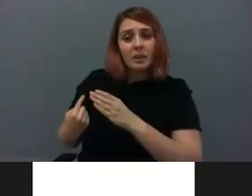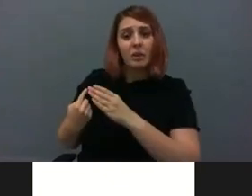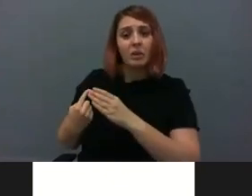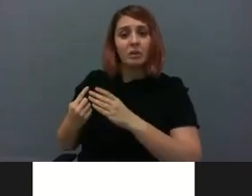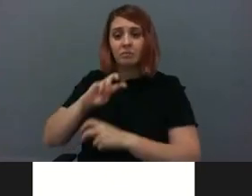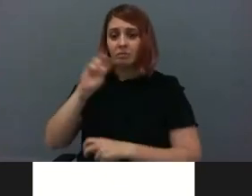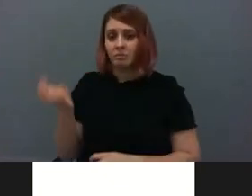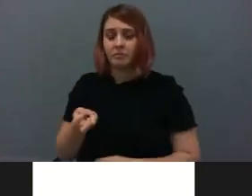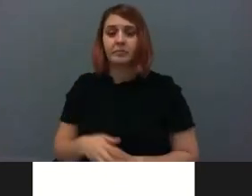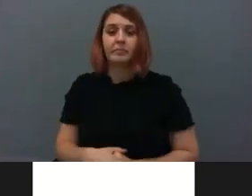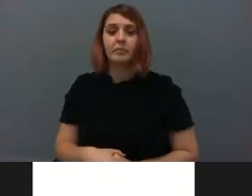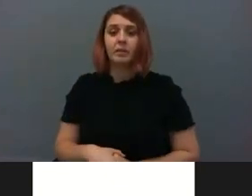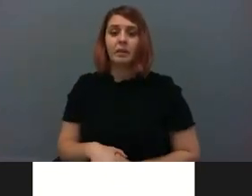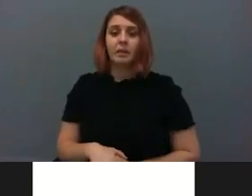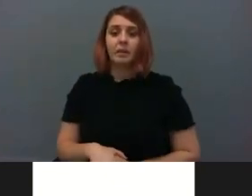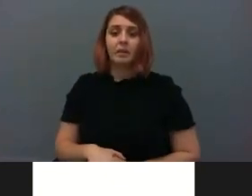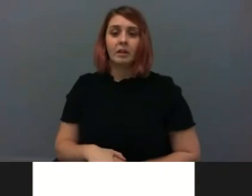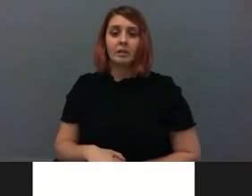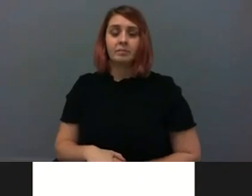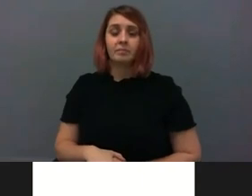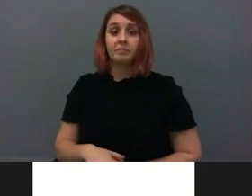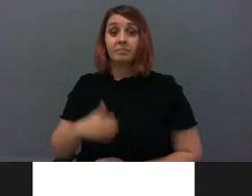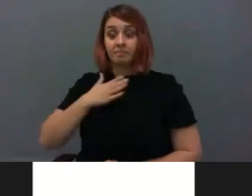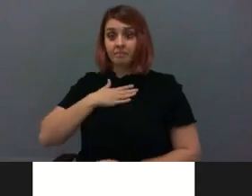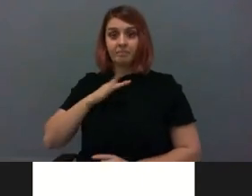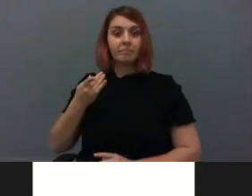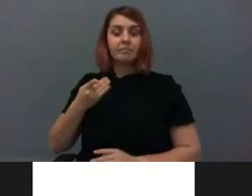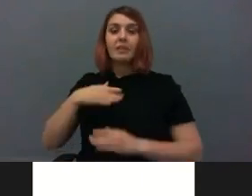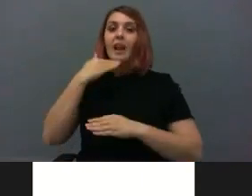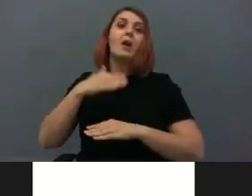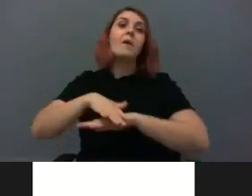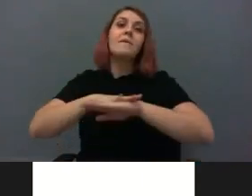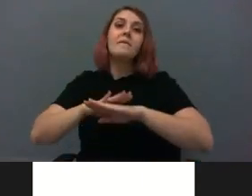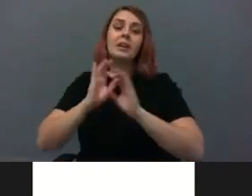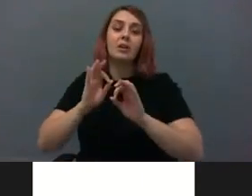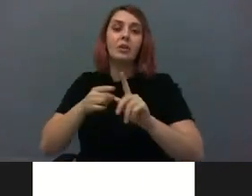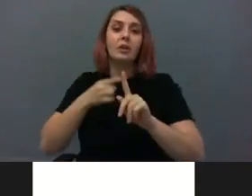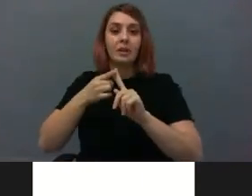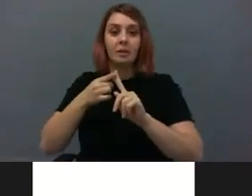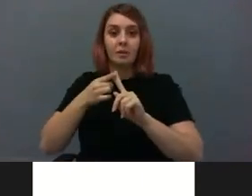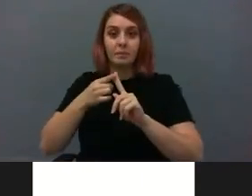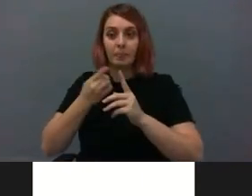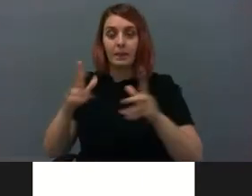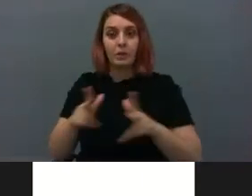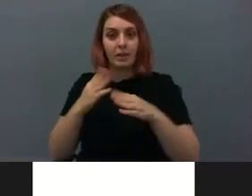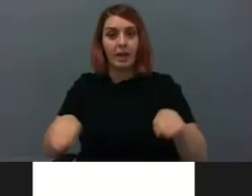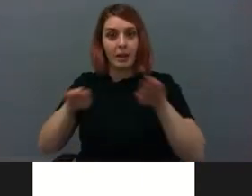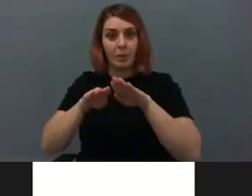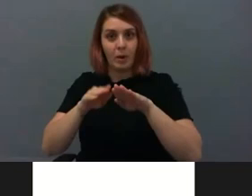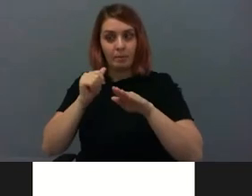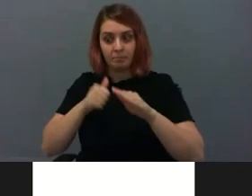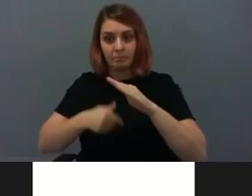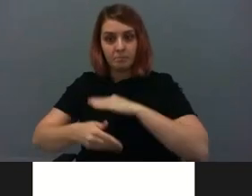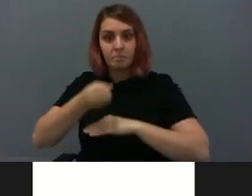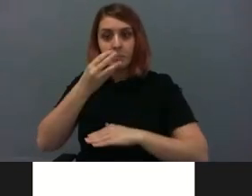etc. Ese cuidado sería para mí la piedra esencial de una sociedad realmente moderna, próspera e igualitaria. Actualmente esto